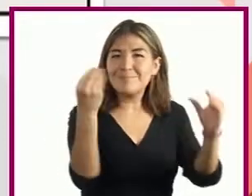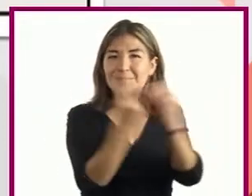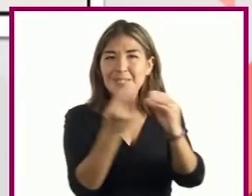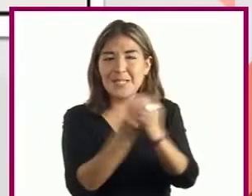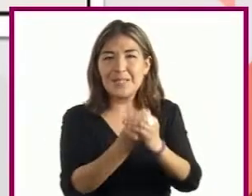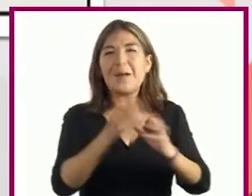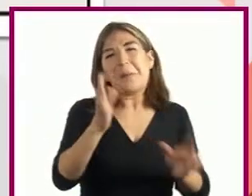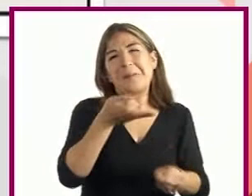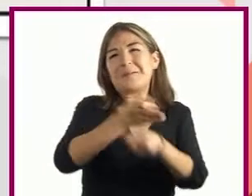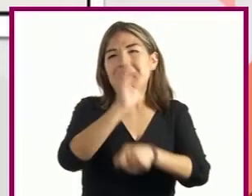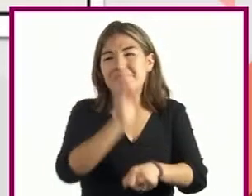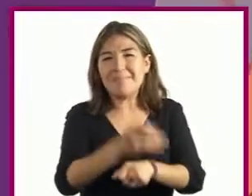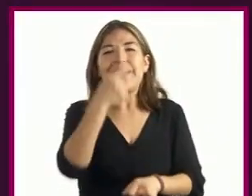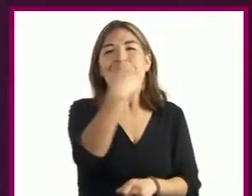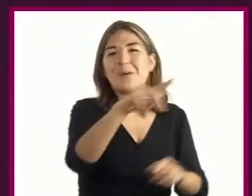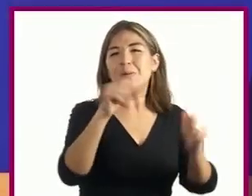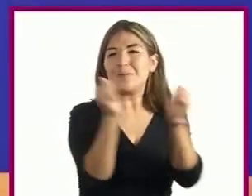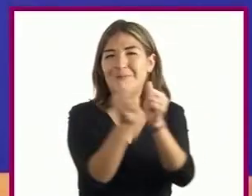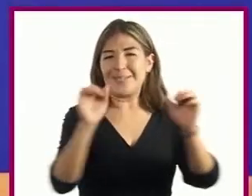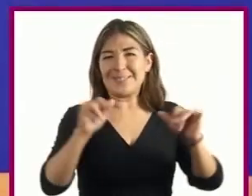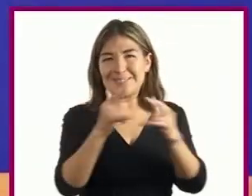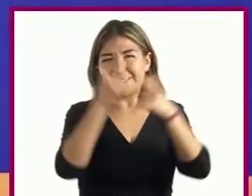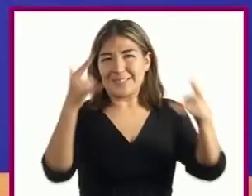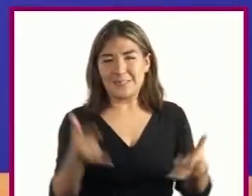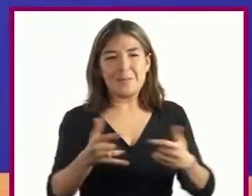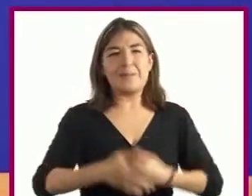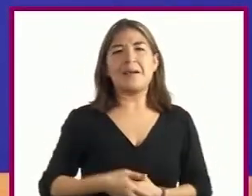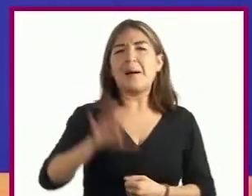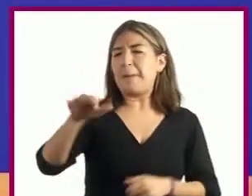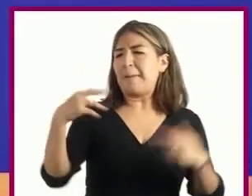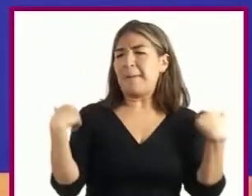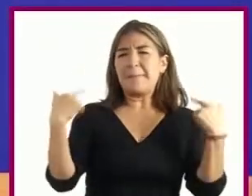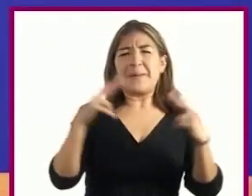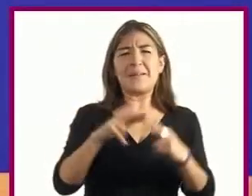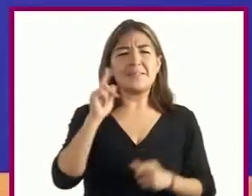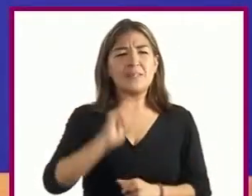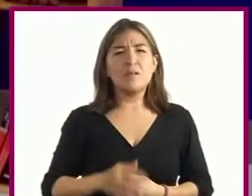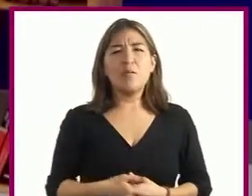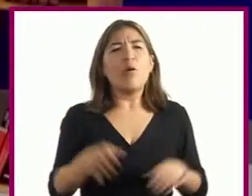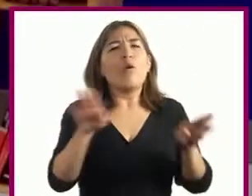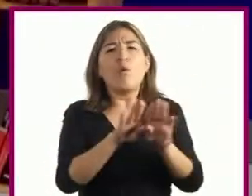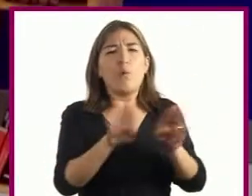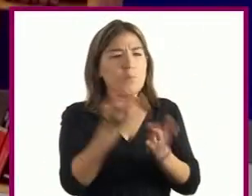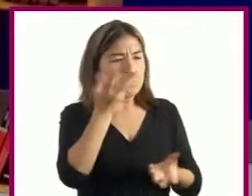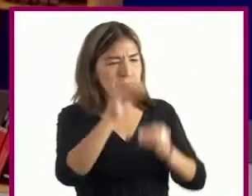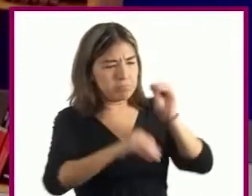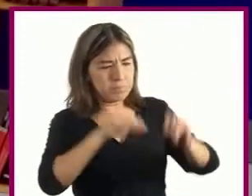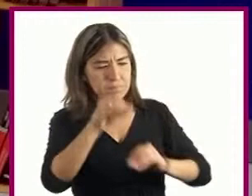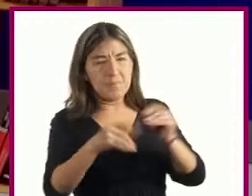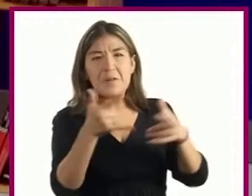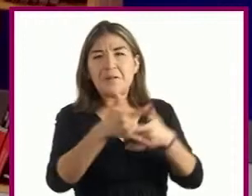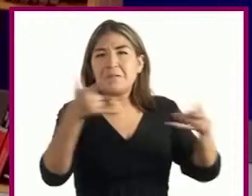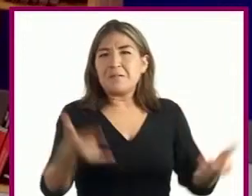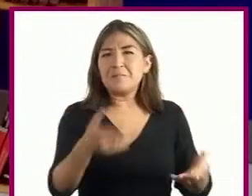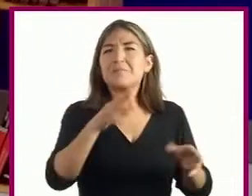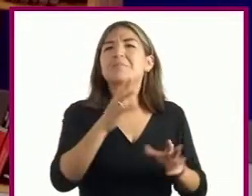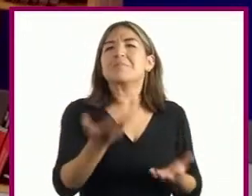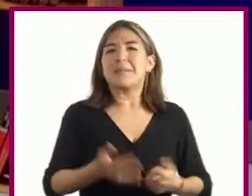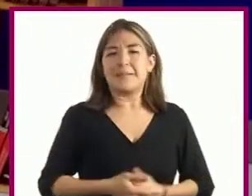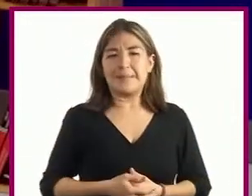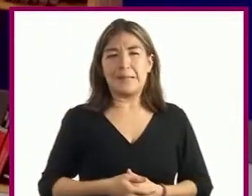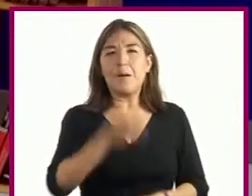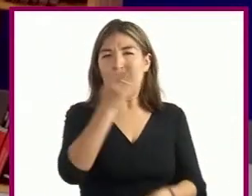o humorístico con la historia. Profesora, ¿cómo es que se puede elaborar una historieta? ¿Qué